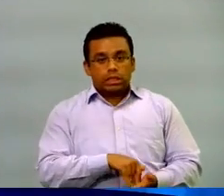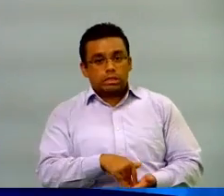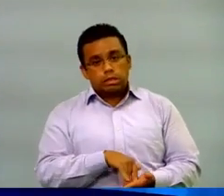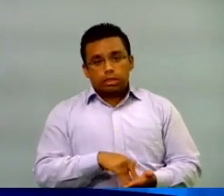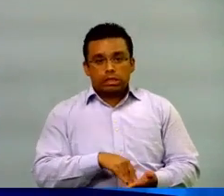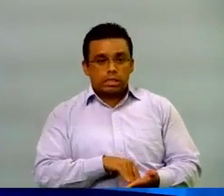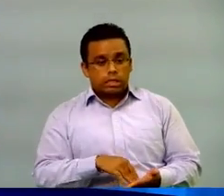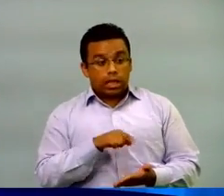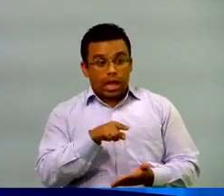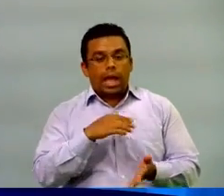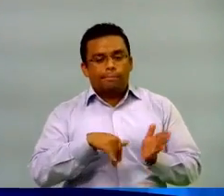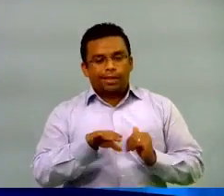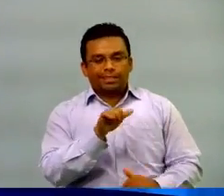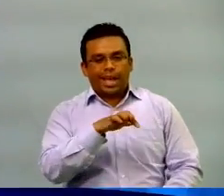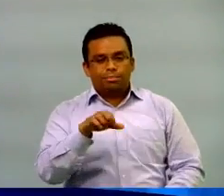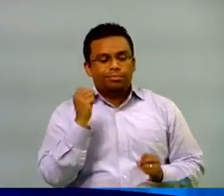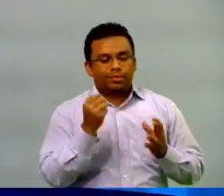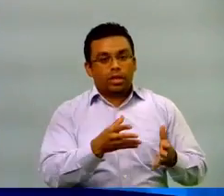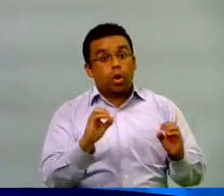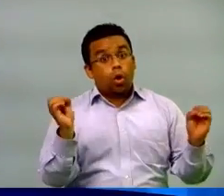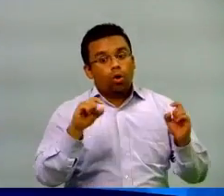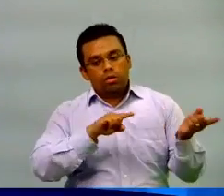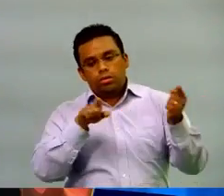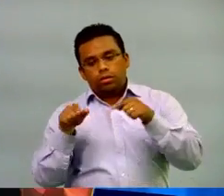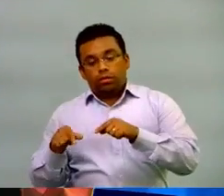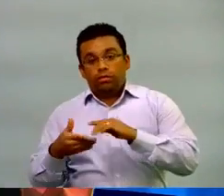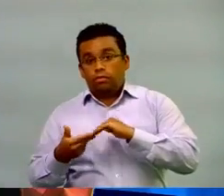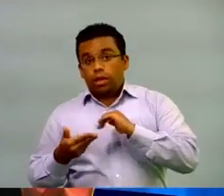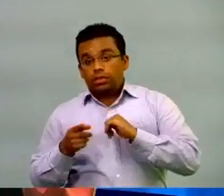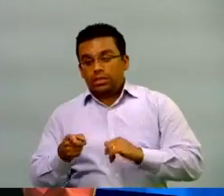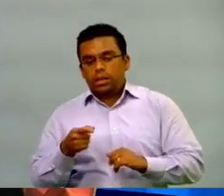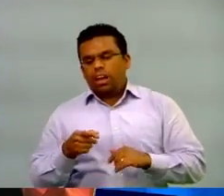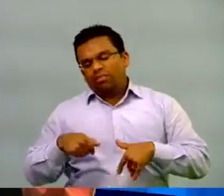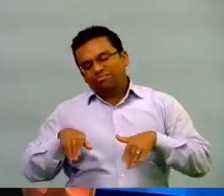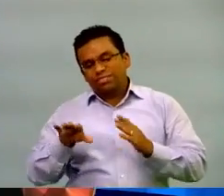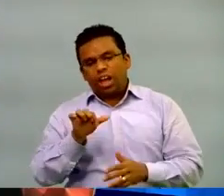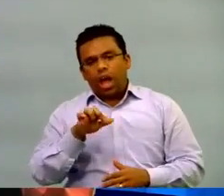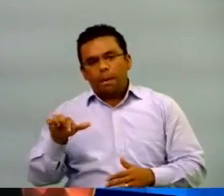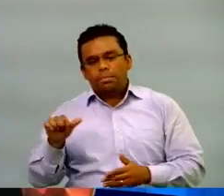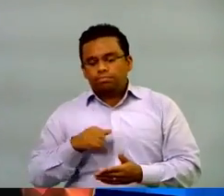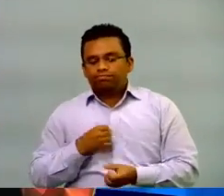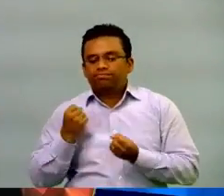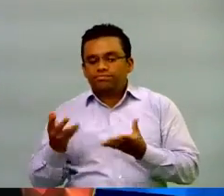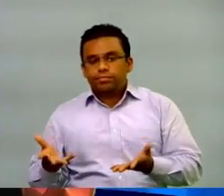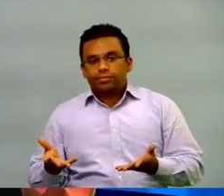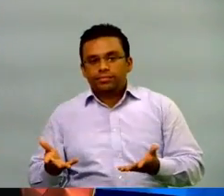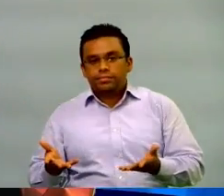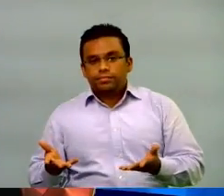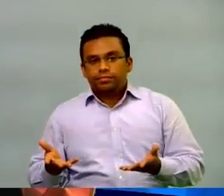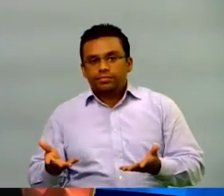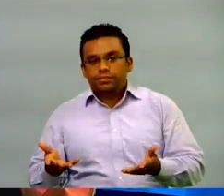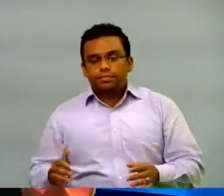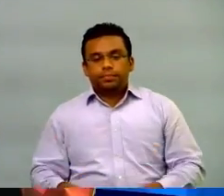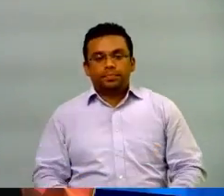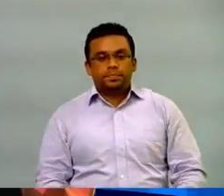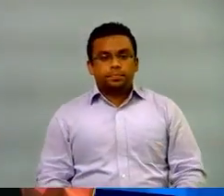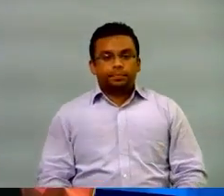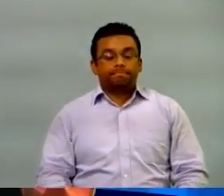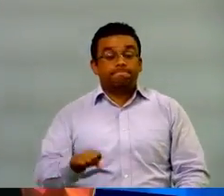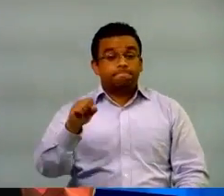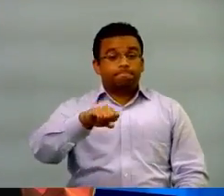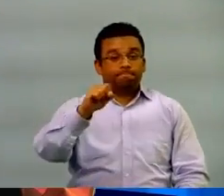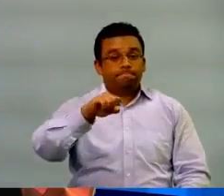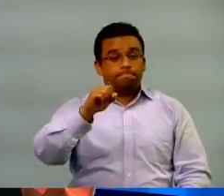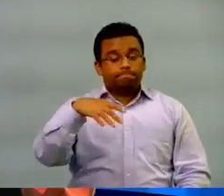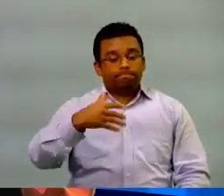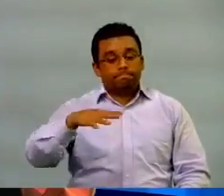quizás hay una mayor facilidad? Bueno, ahí está el reto, porque no podemos desligar, o sea, el complemento tiene que ser